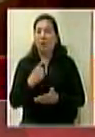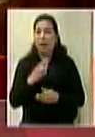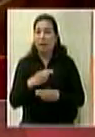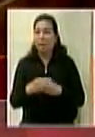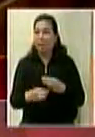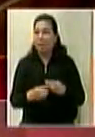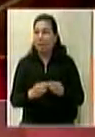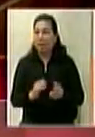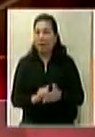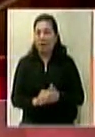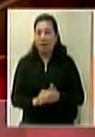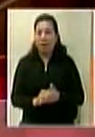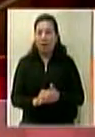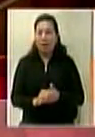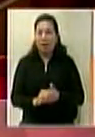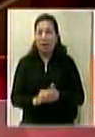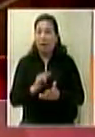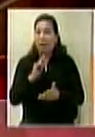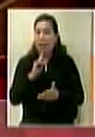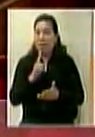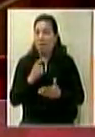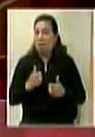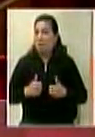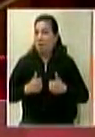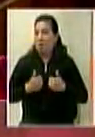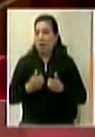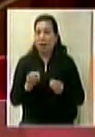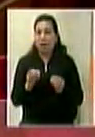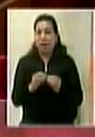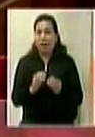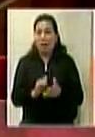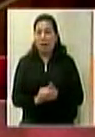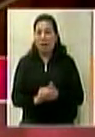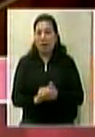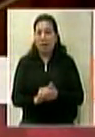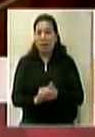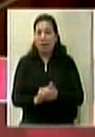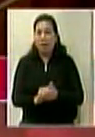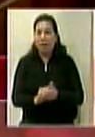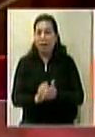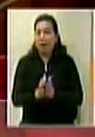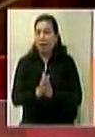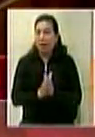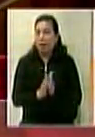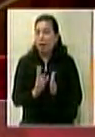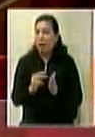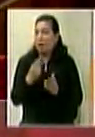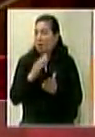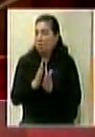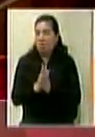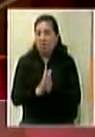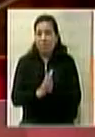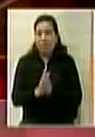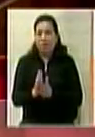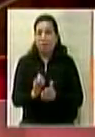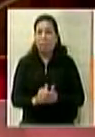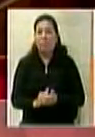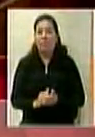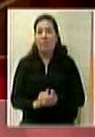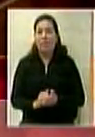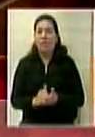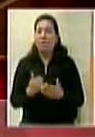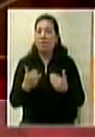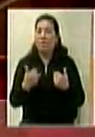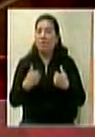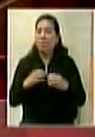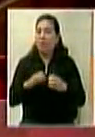mundo. Estamos viviendo un momento trascendental y no debemos desaprovecharlo.